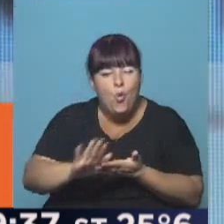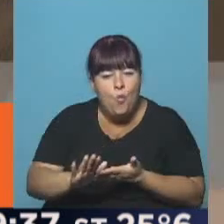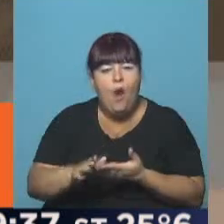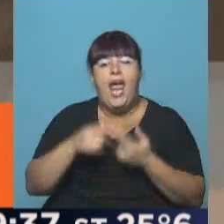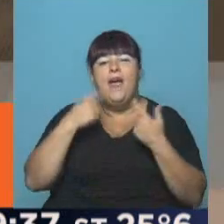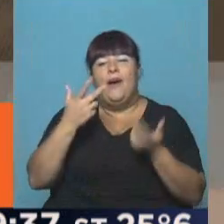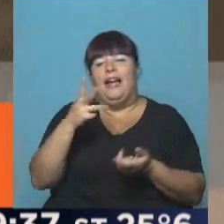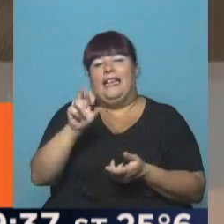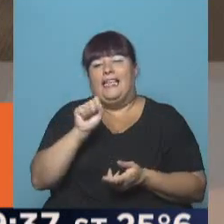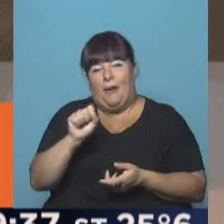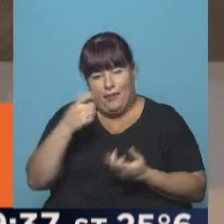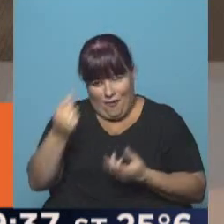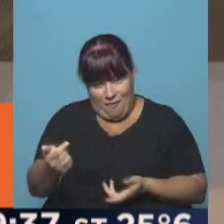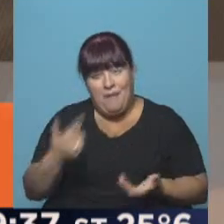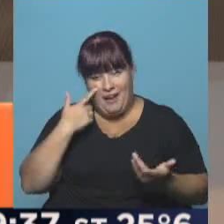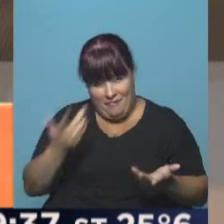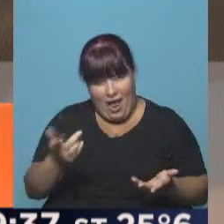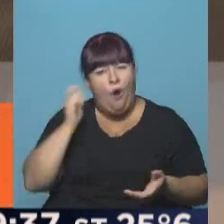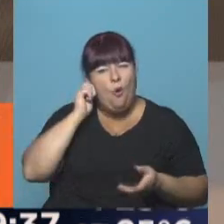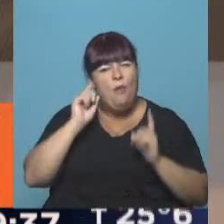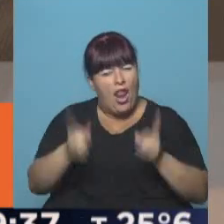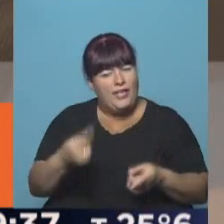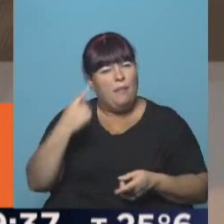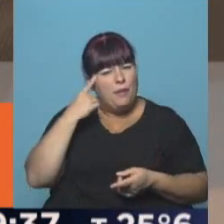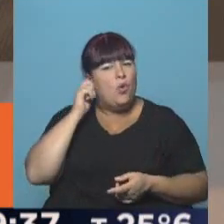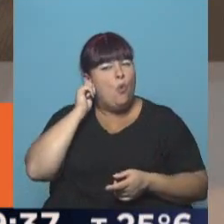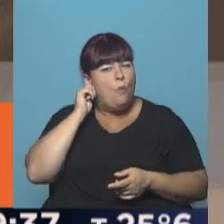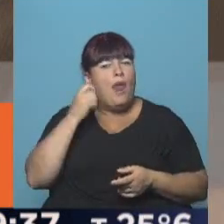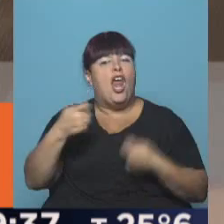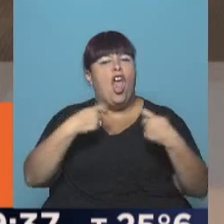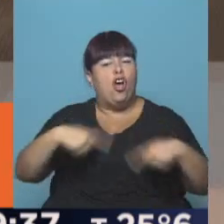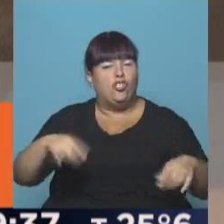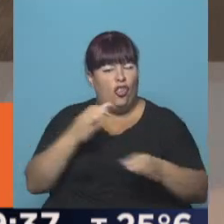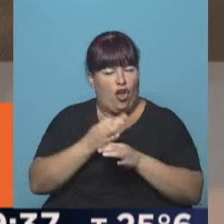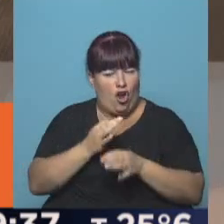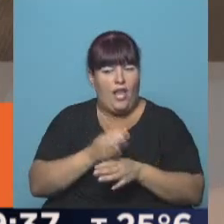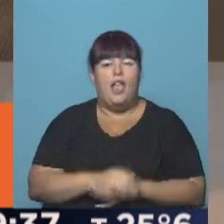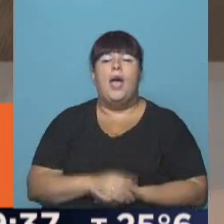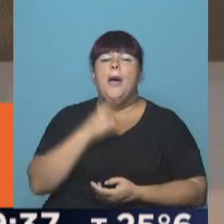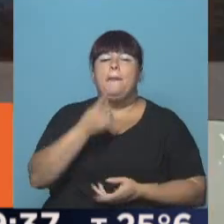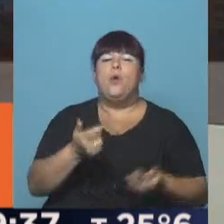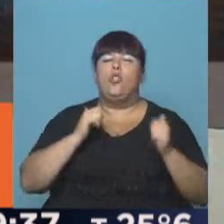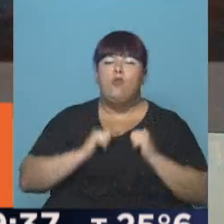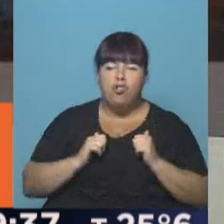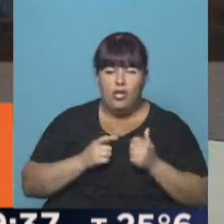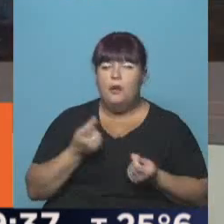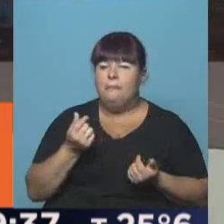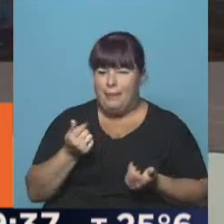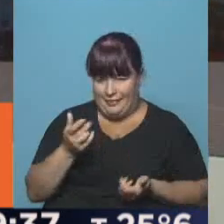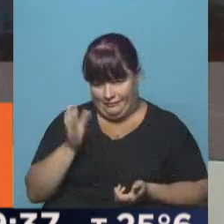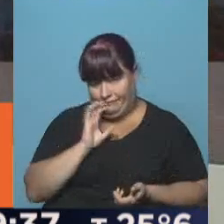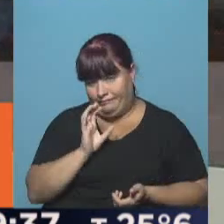trata y por 30 pesos lo tenés Mira para los cumpleaños también hay que tener en cuenta los cumpleaños de las librerías te quera preguntar a las mochilas a precios